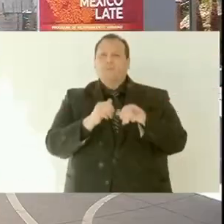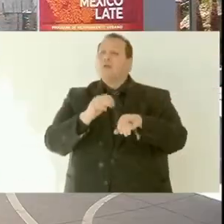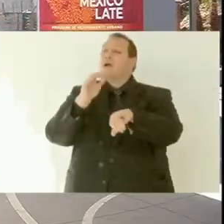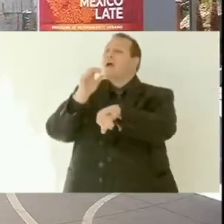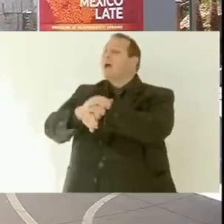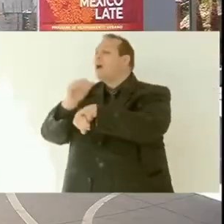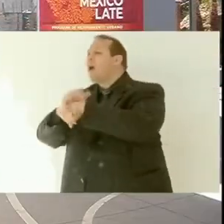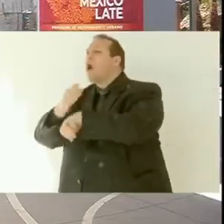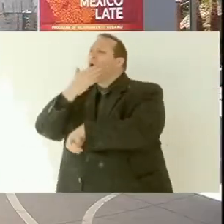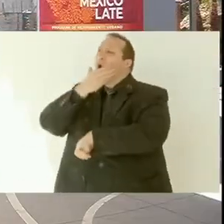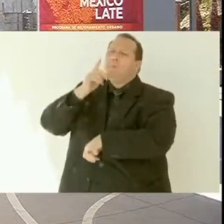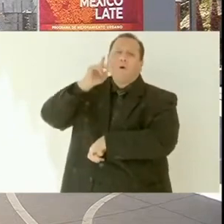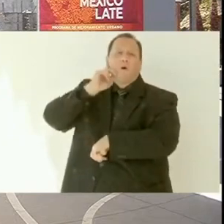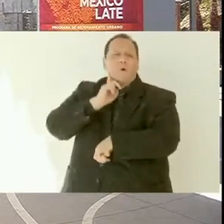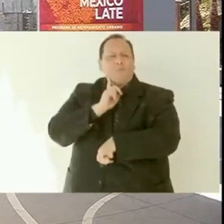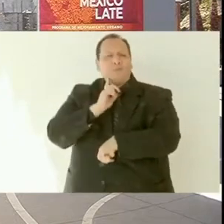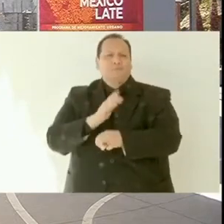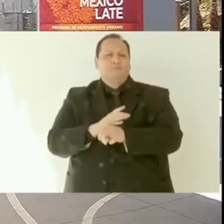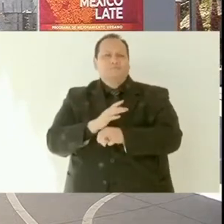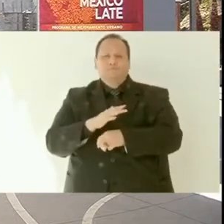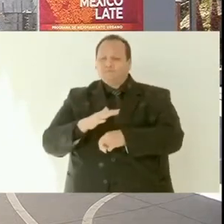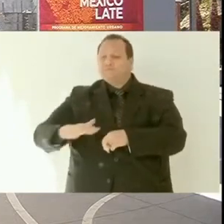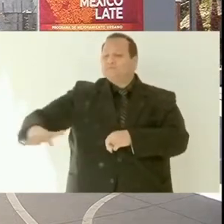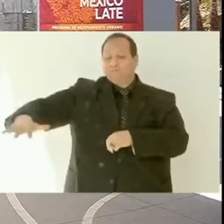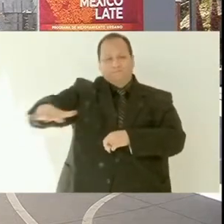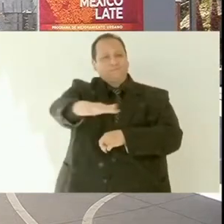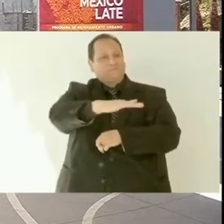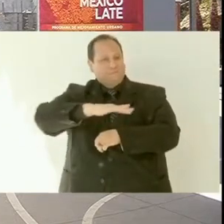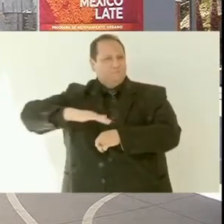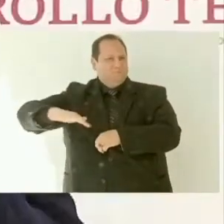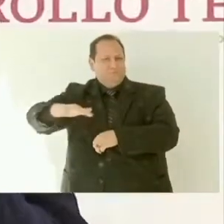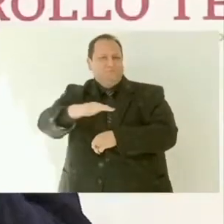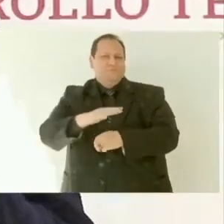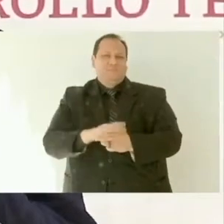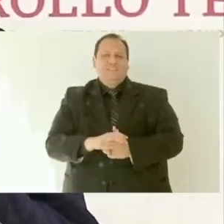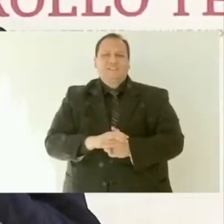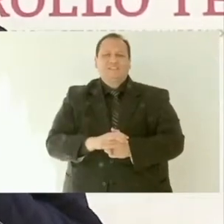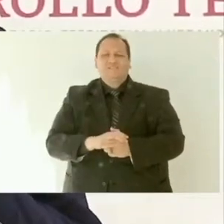Amigas, amigos de esta colonia